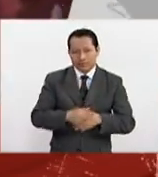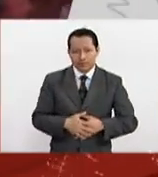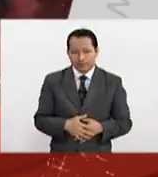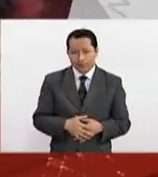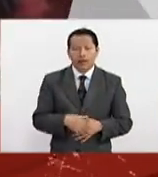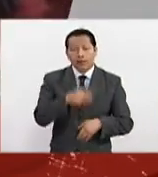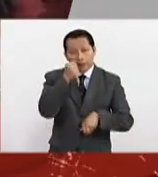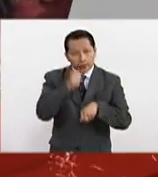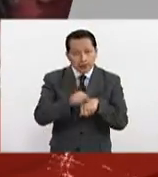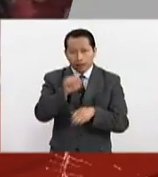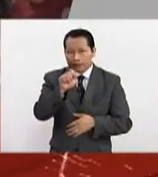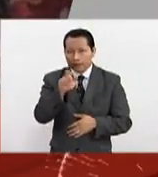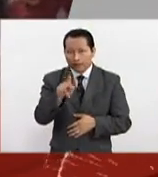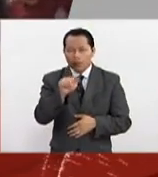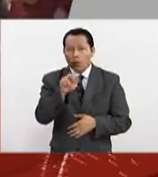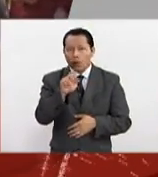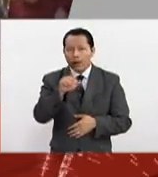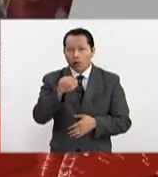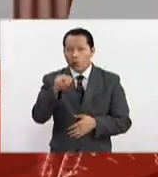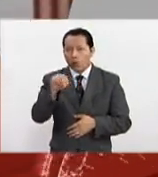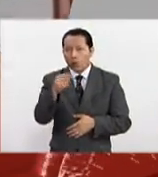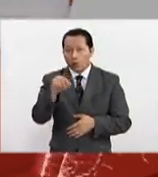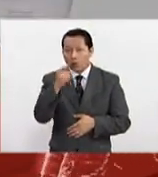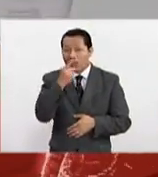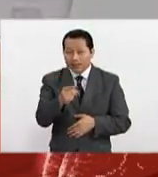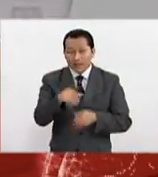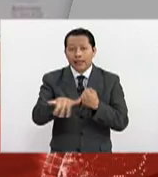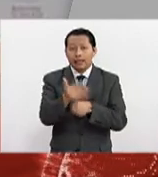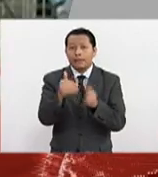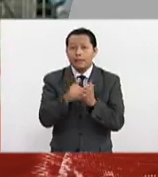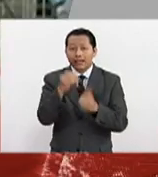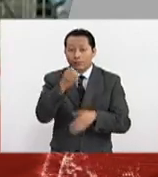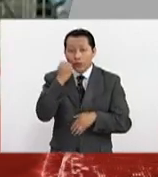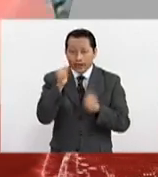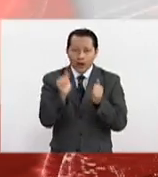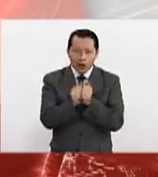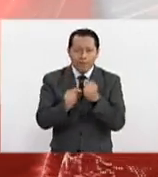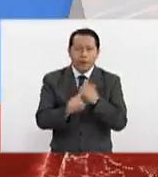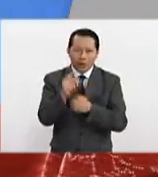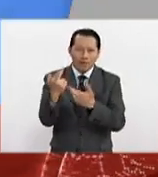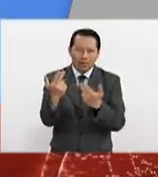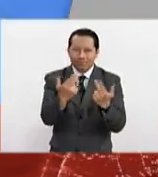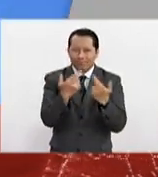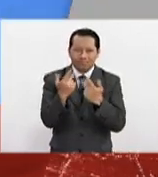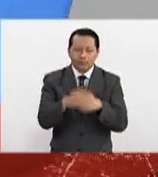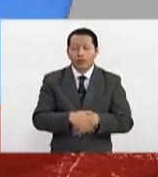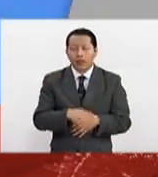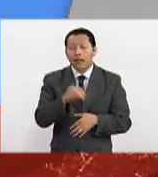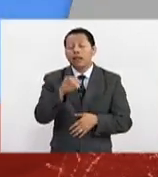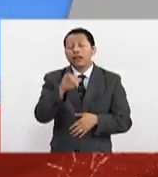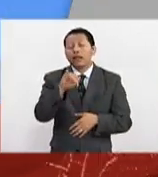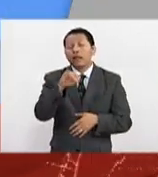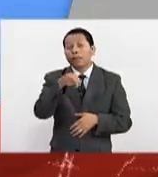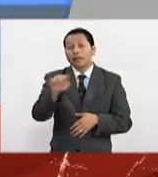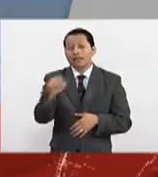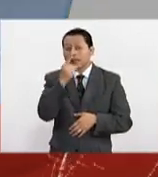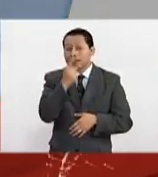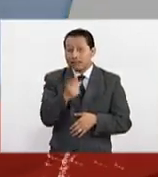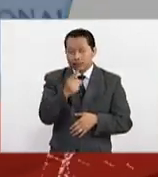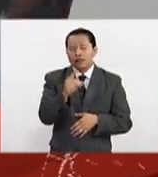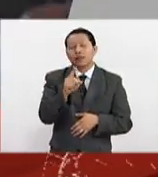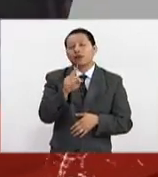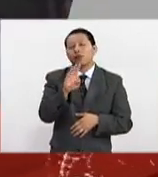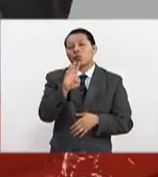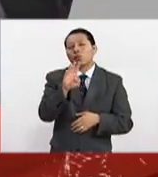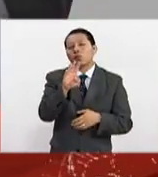El secretario de Educación Pública, Aurelio Nuño, informa que hay 15,000 escuelas con daños. El IMSS anuncia que se invertirán 1,400